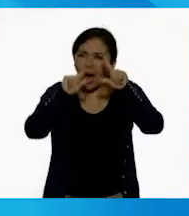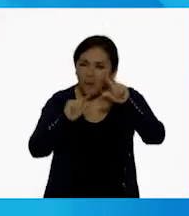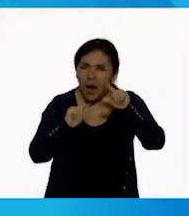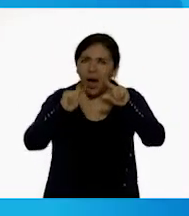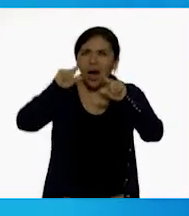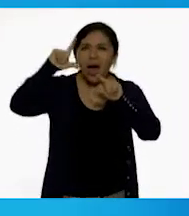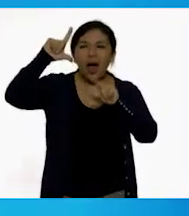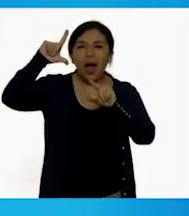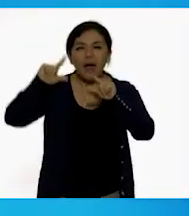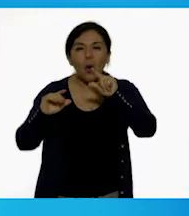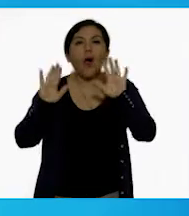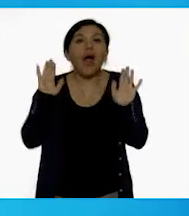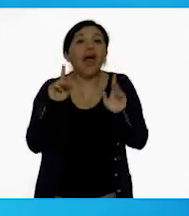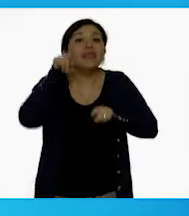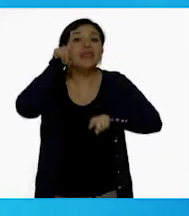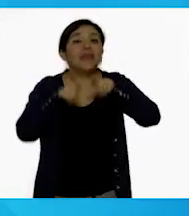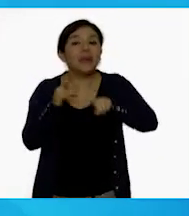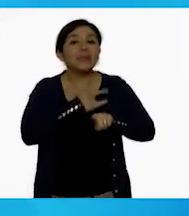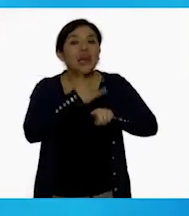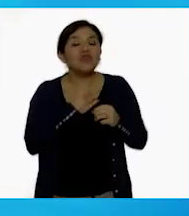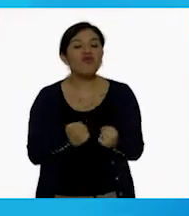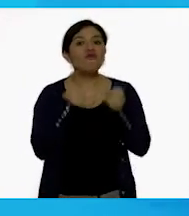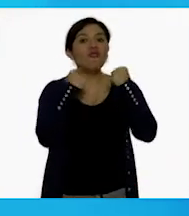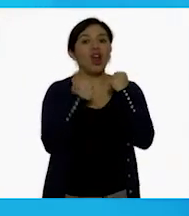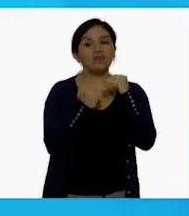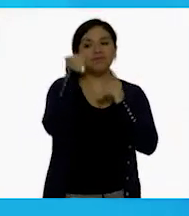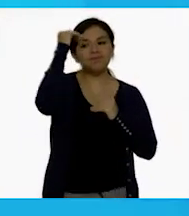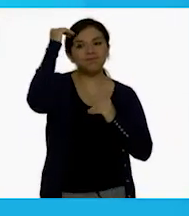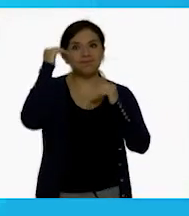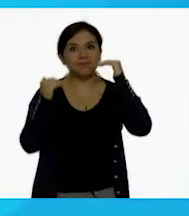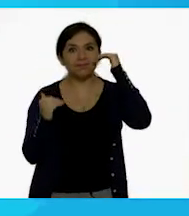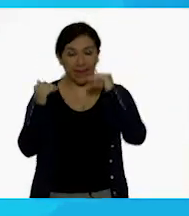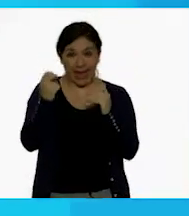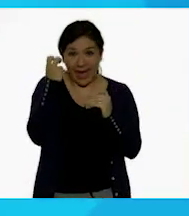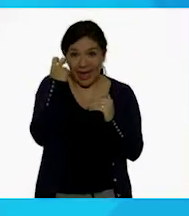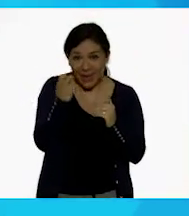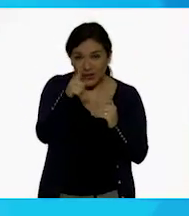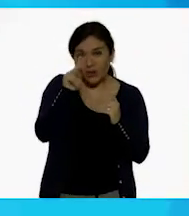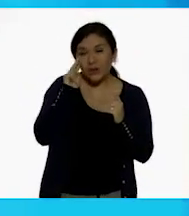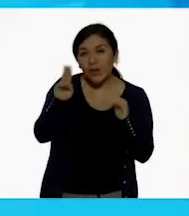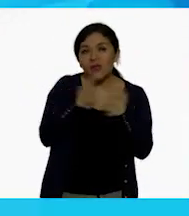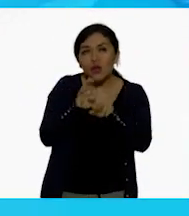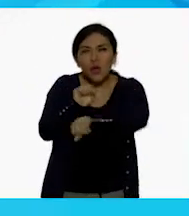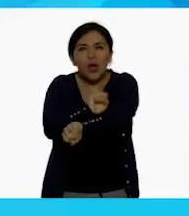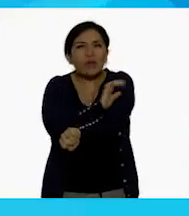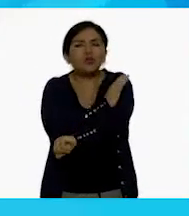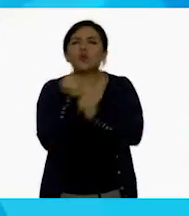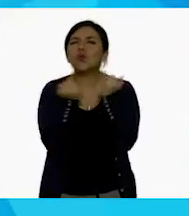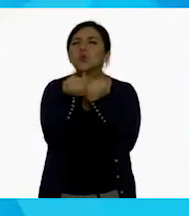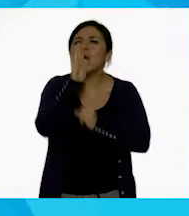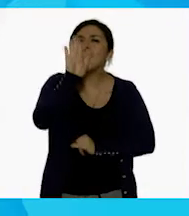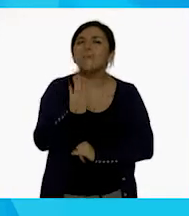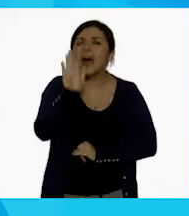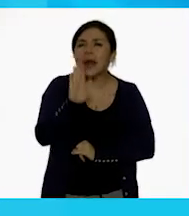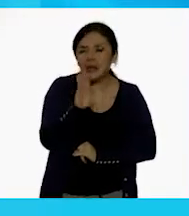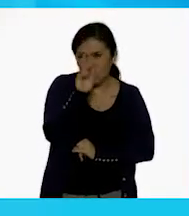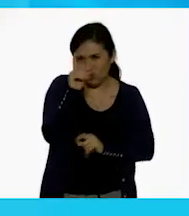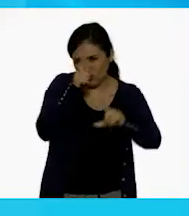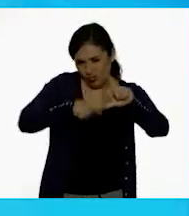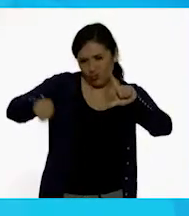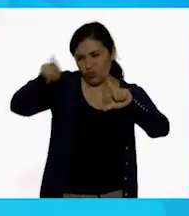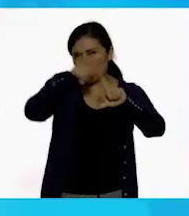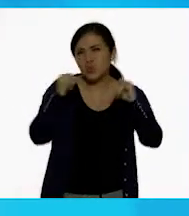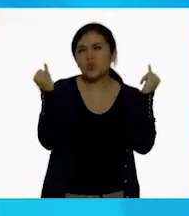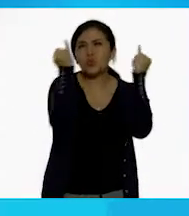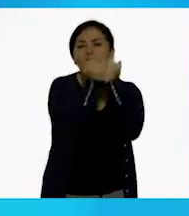arriba, dependiendo de la intensidad con la que se sienten. Estas emociones son muy parecidas, pero, como ya dijimos,